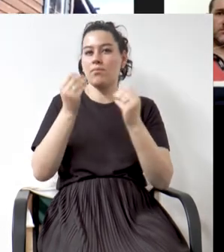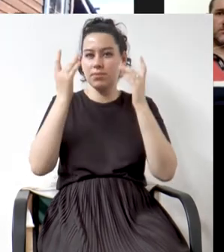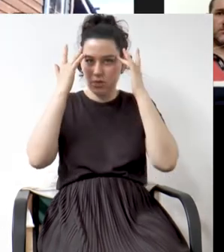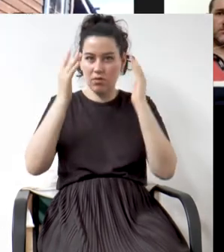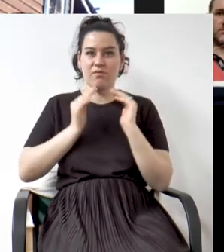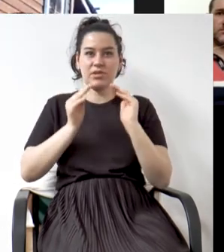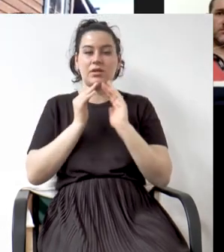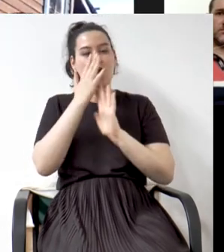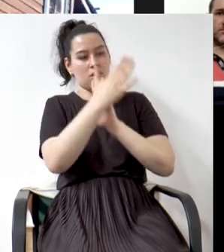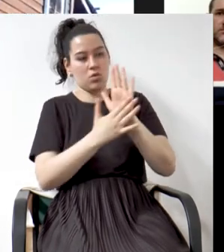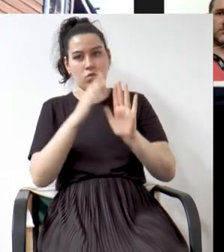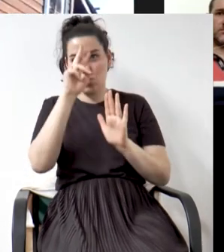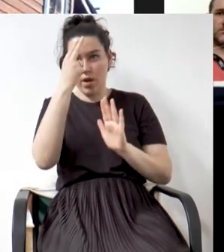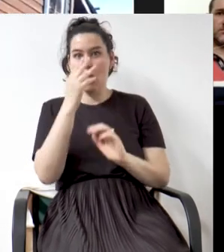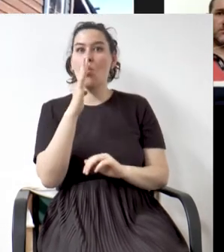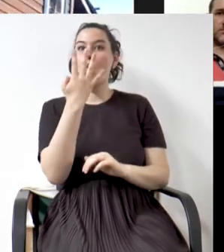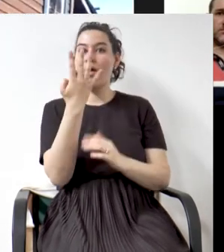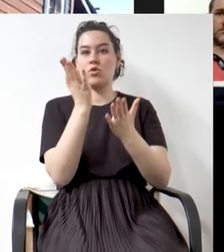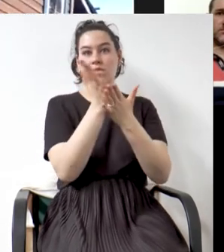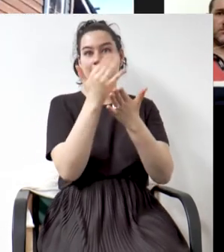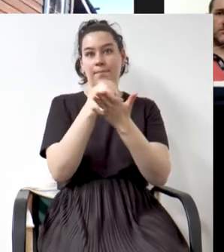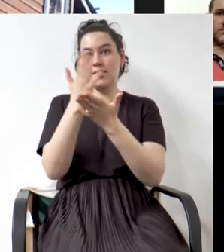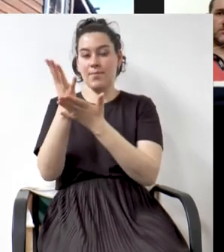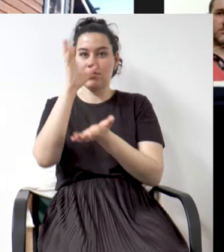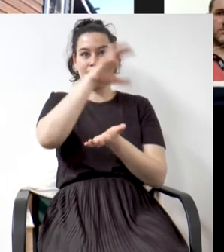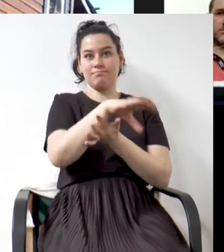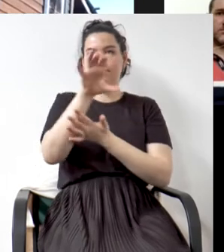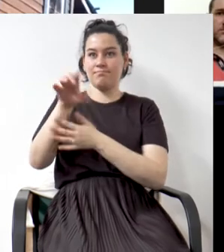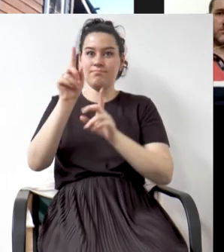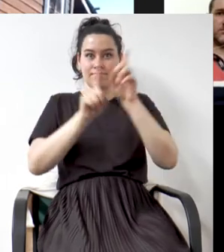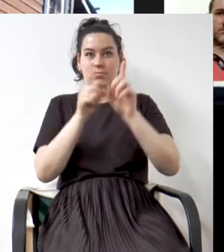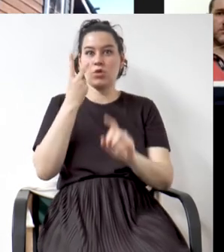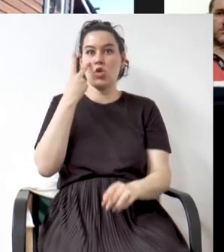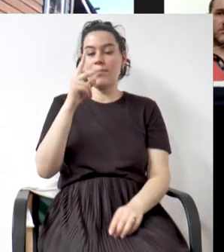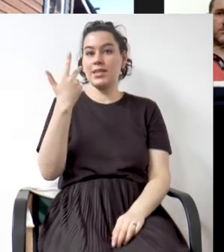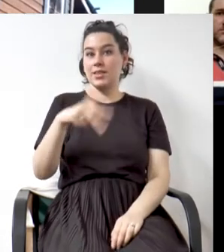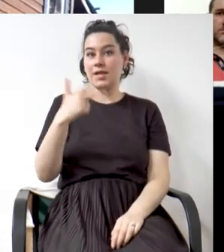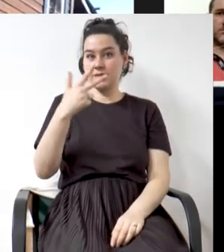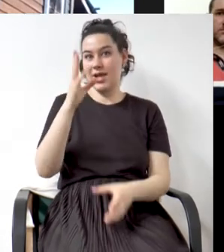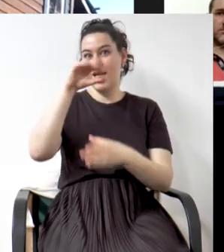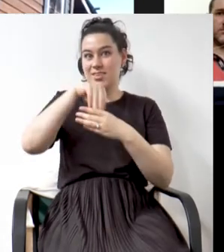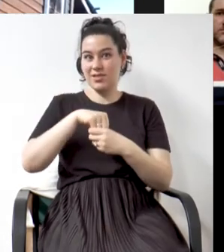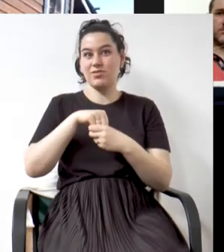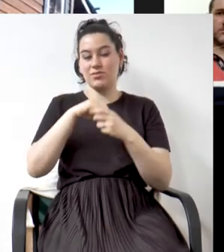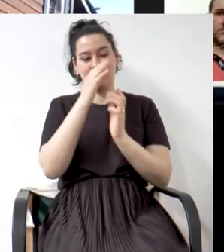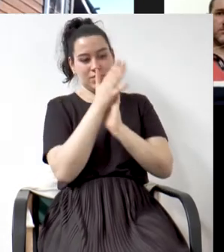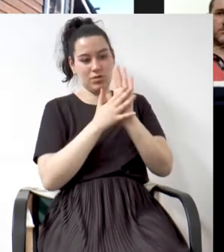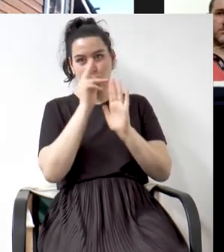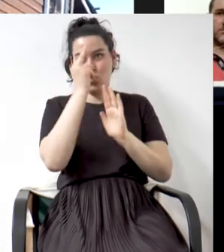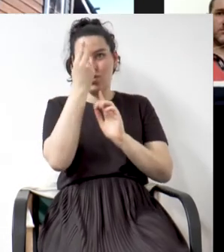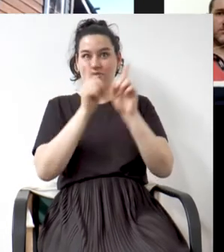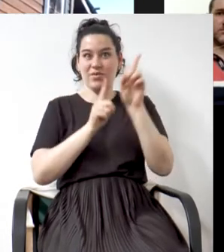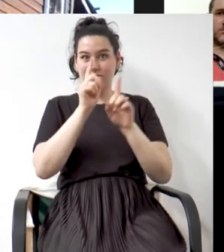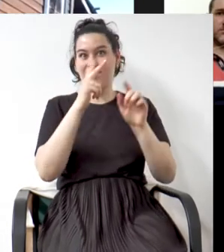de todo el país y de los cuatro departamentos académicos que desde el 2013 componen la estructura institucional.